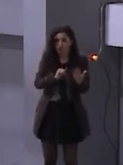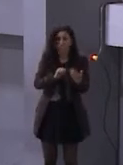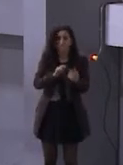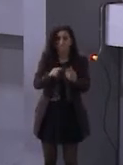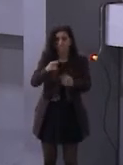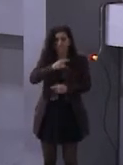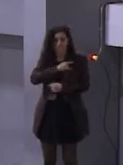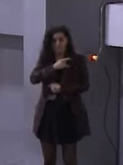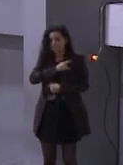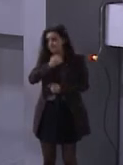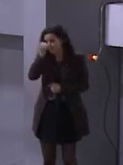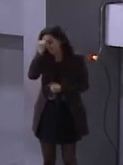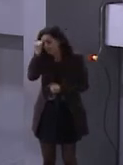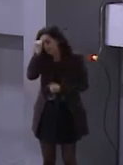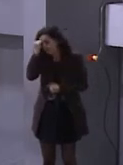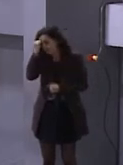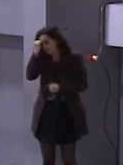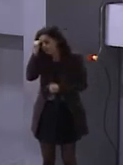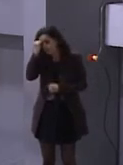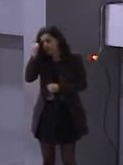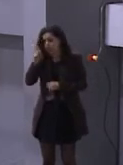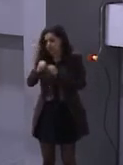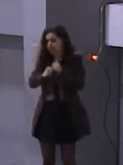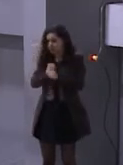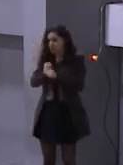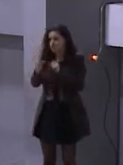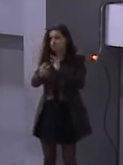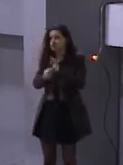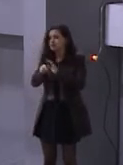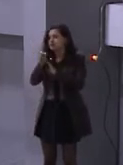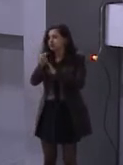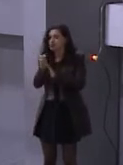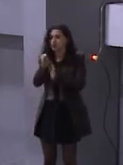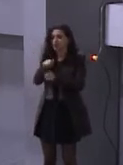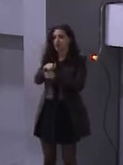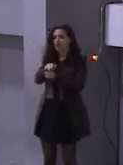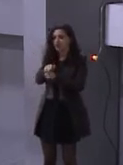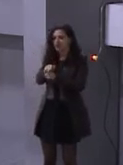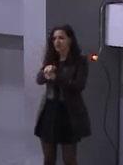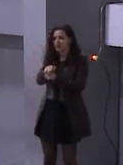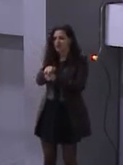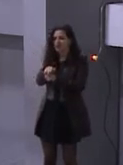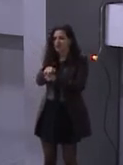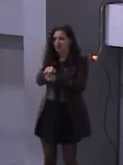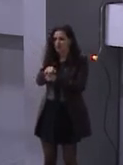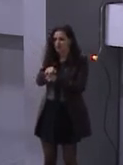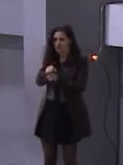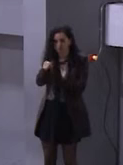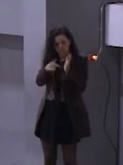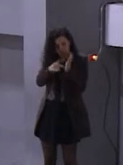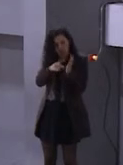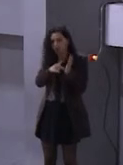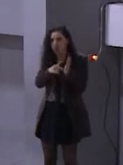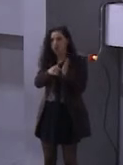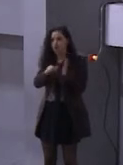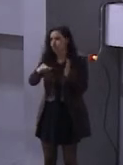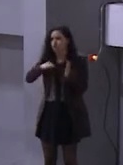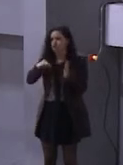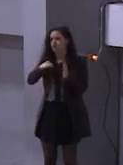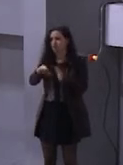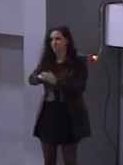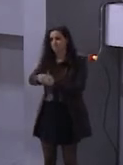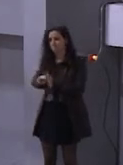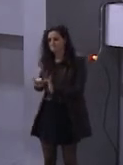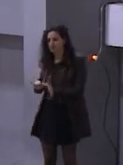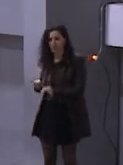La Universidad Pedagógica cierra el 2018 con equilibrio financiero y no muestra en sus estados contables pasivos.